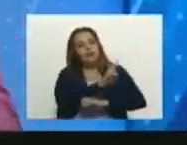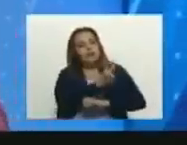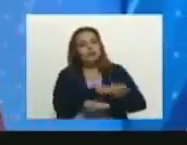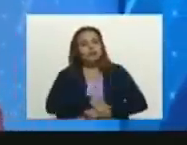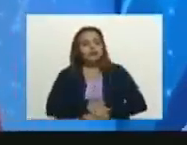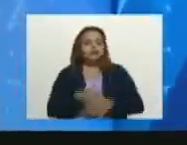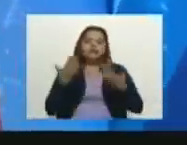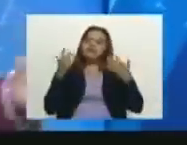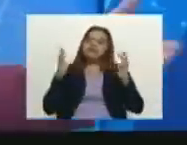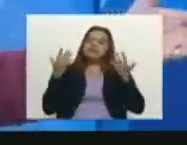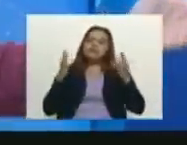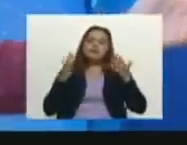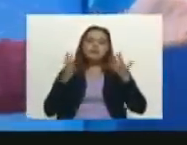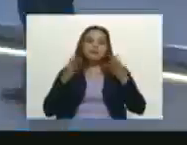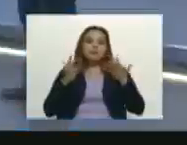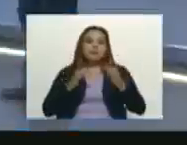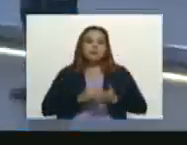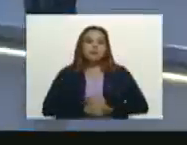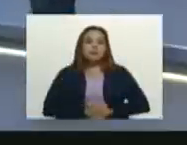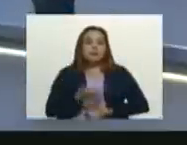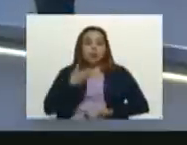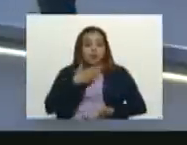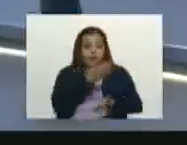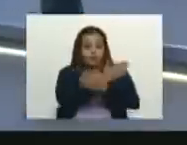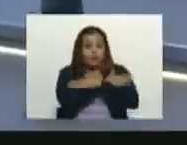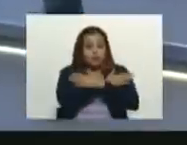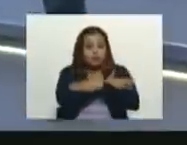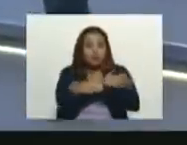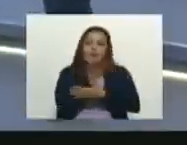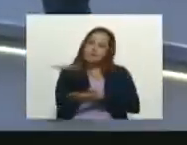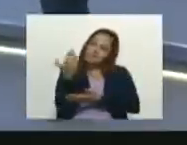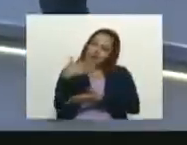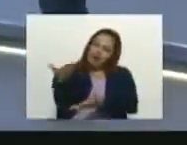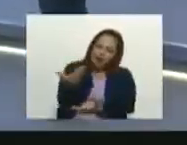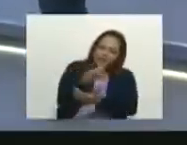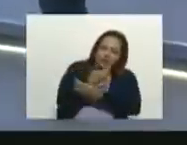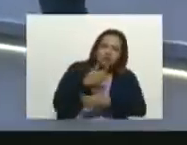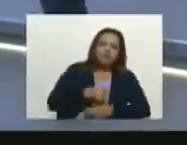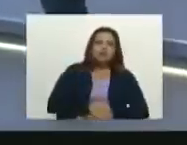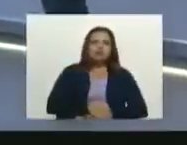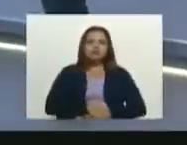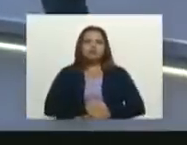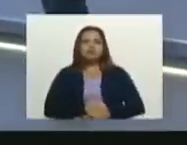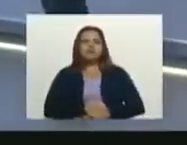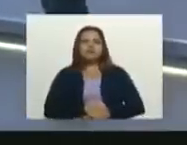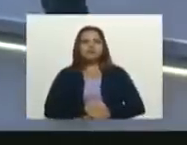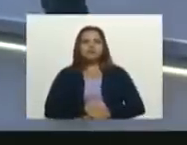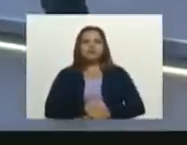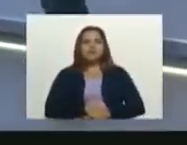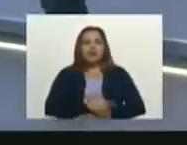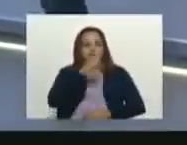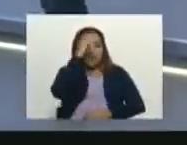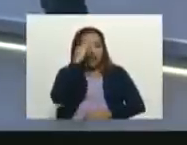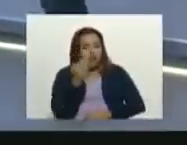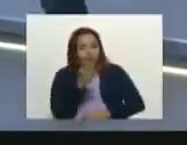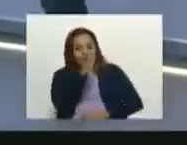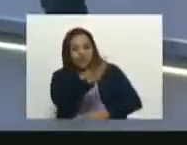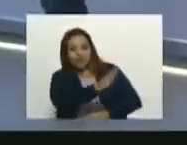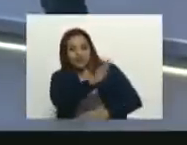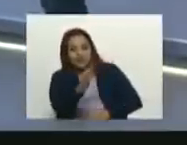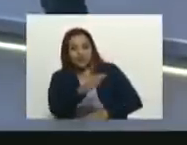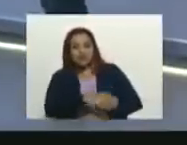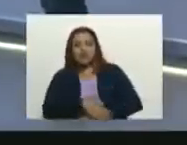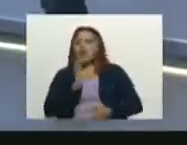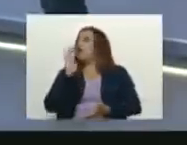Bueno, Yolanda, te felicito. Dame un abrazo, pues. Gracias, presidente. Bueno, que Dios te bendiga, ¿vale? Amén. Ah,